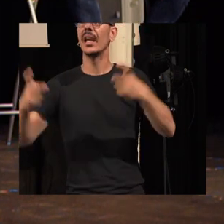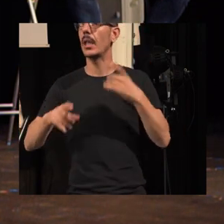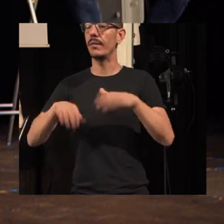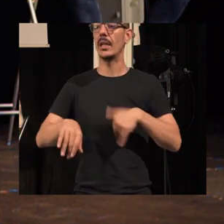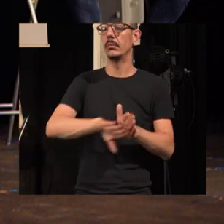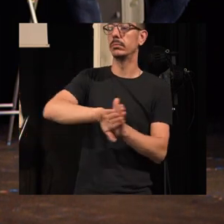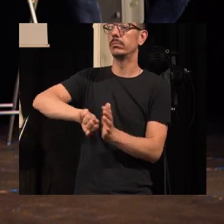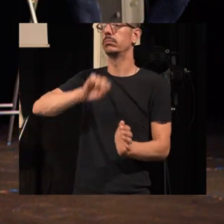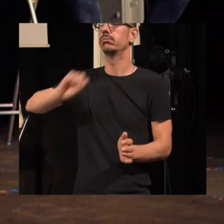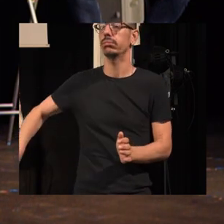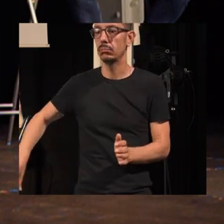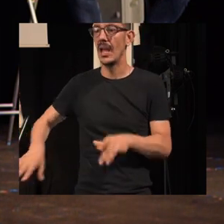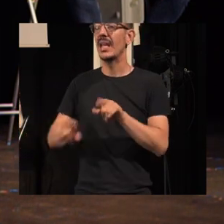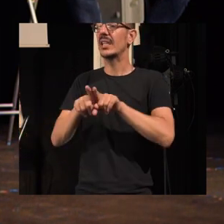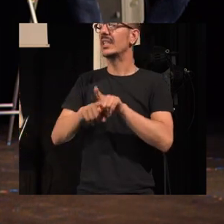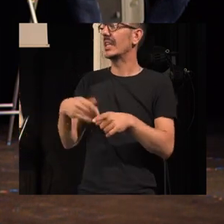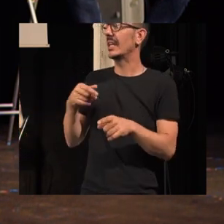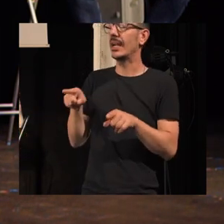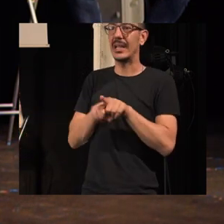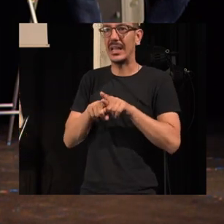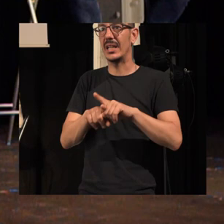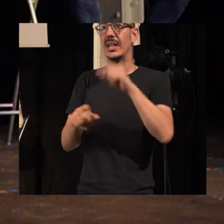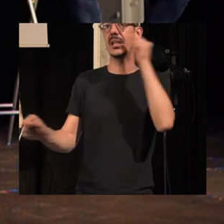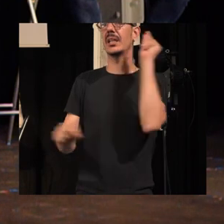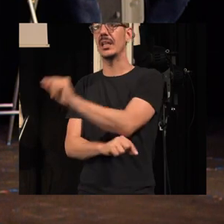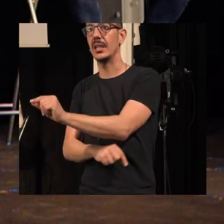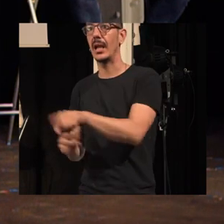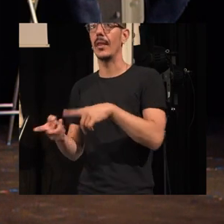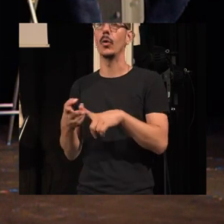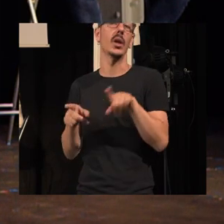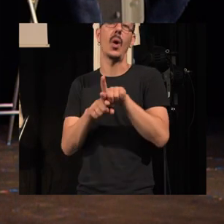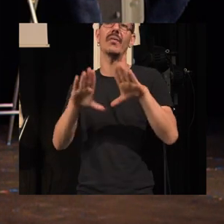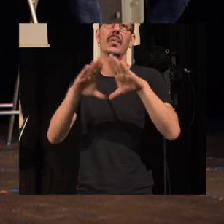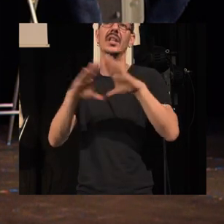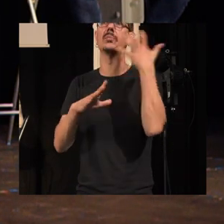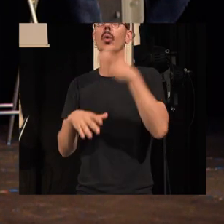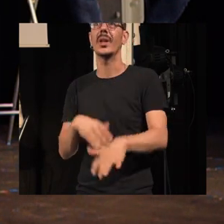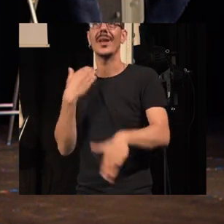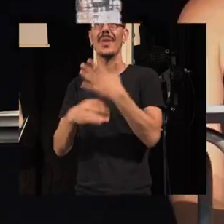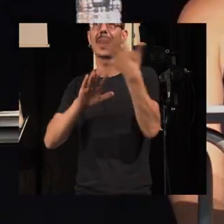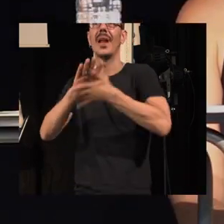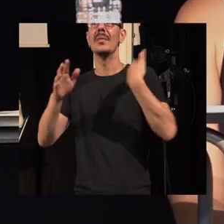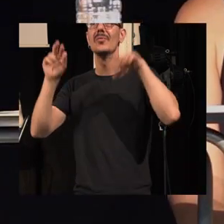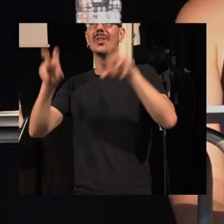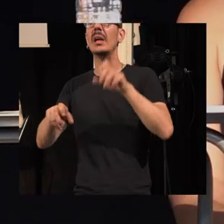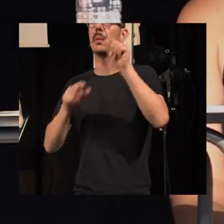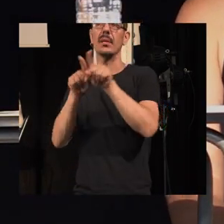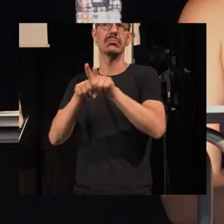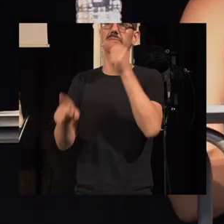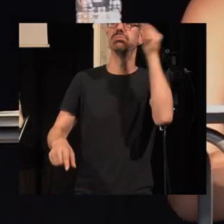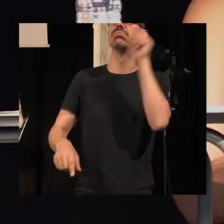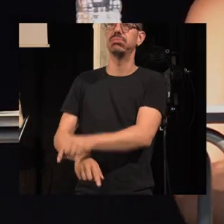ha sido criticado, igual que ha sido criticado el feminismo queer cuando empieza a hablar de esas cuestiones, ¿no? Cuando empieza